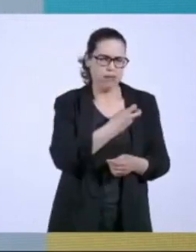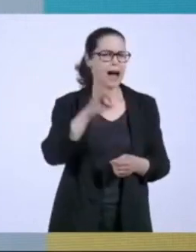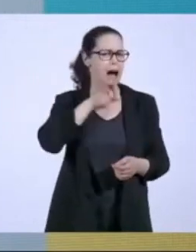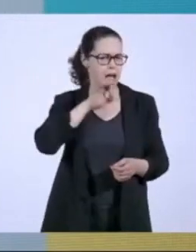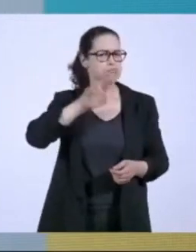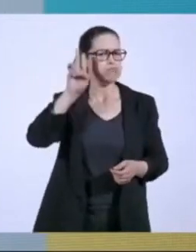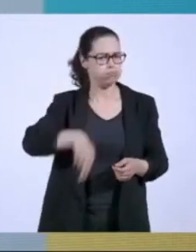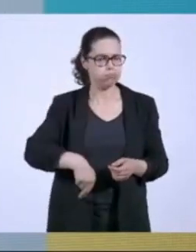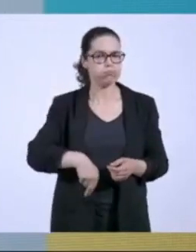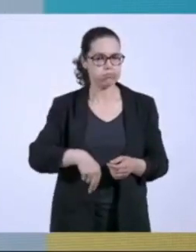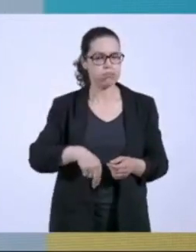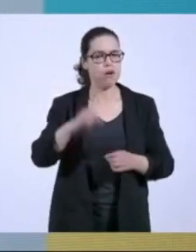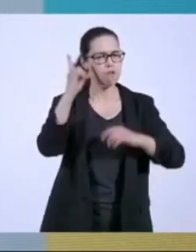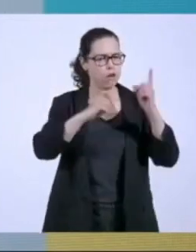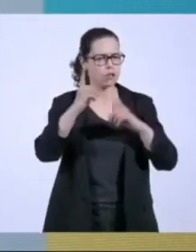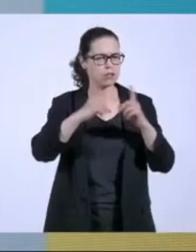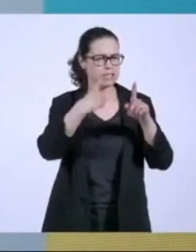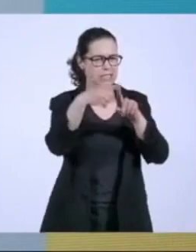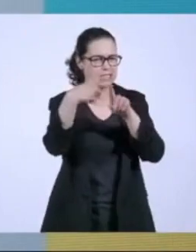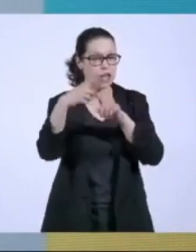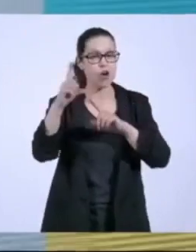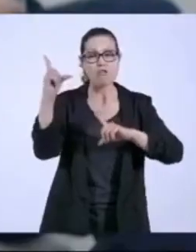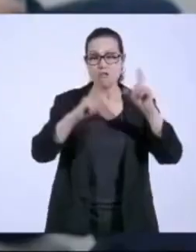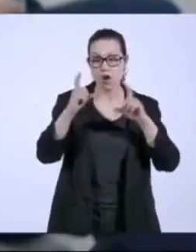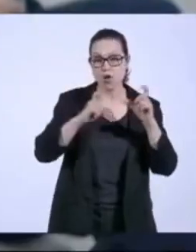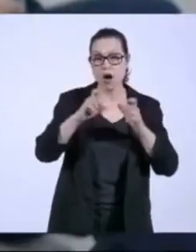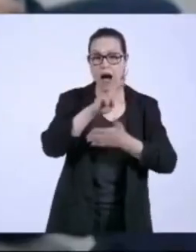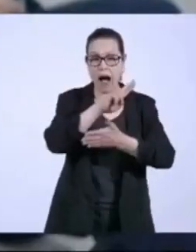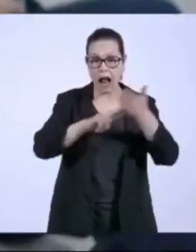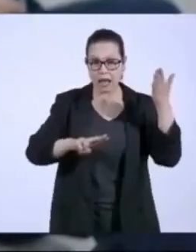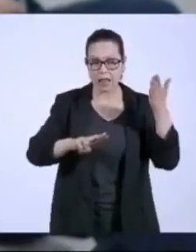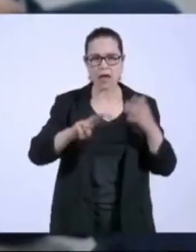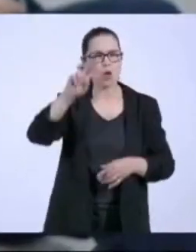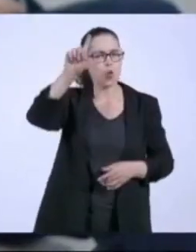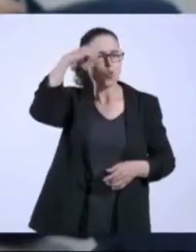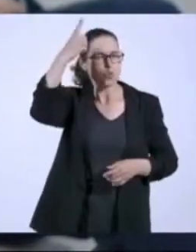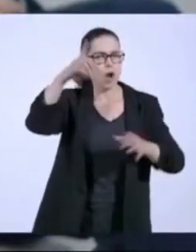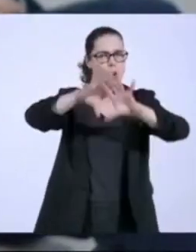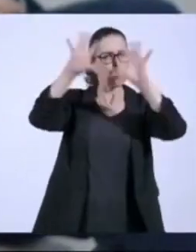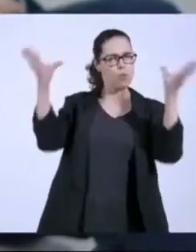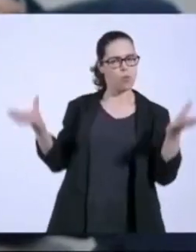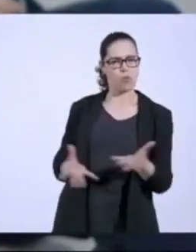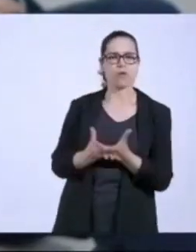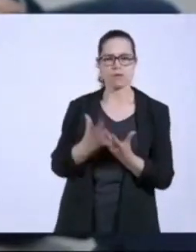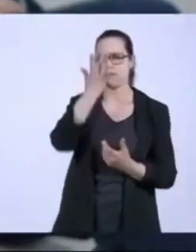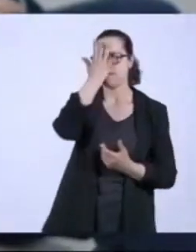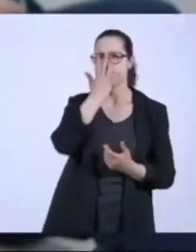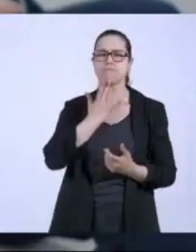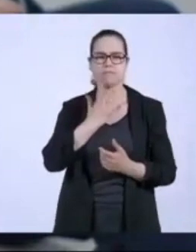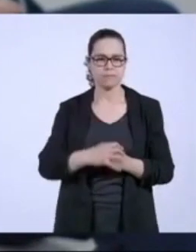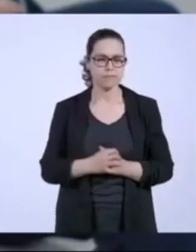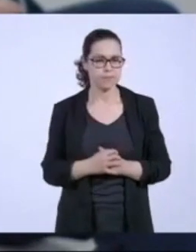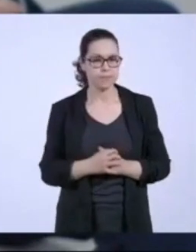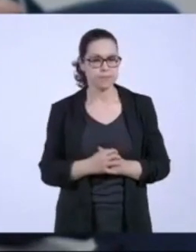outros situaron a fotografía galega no mapa da cultura da imaxe universal e que son